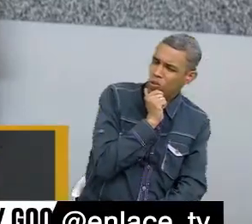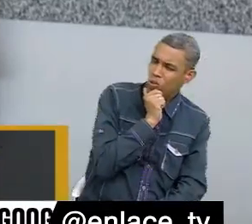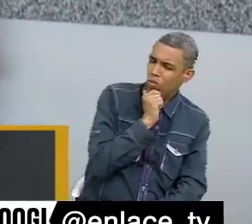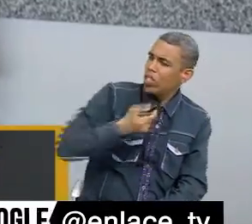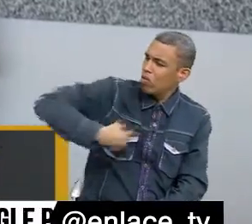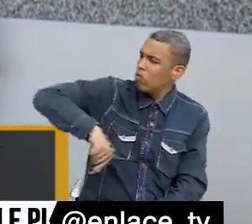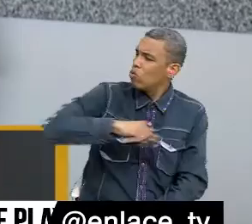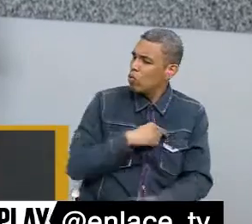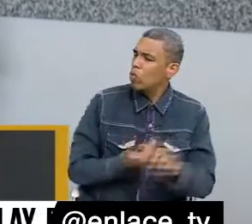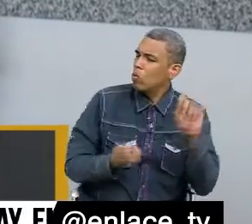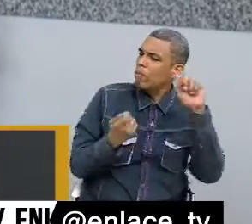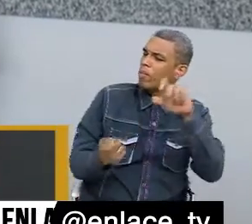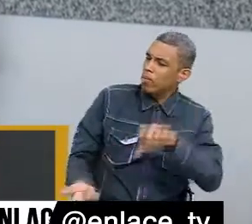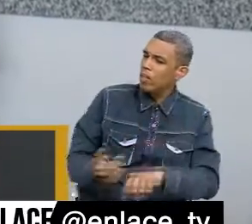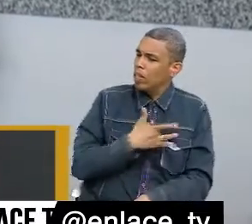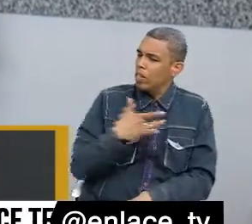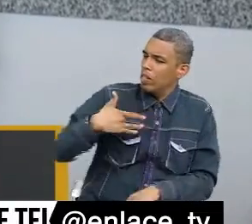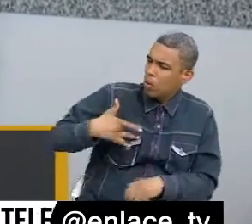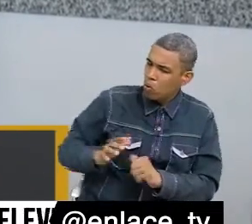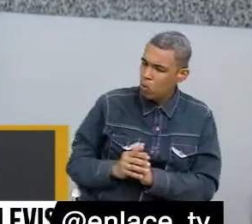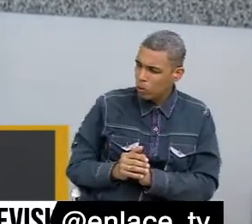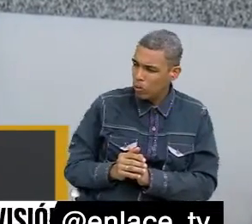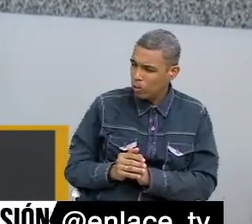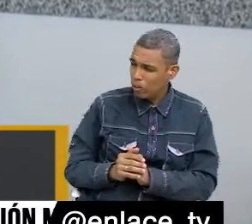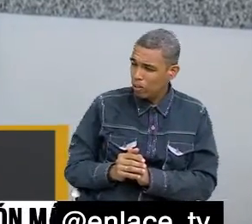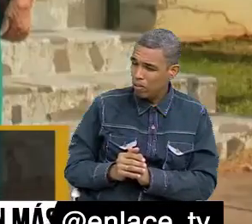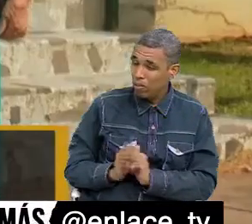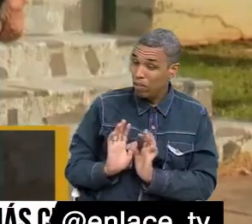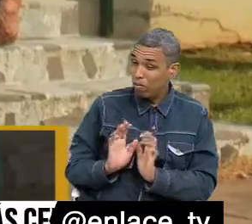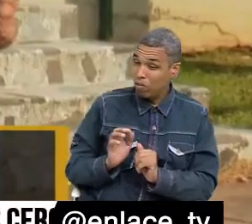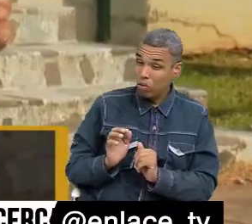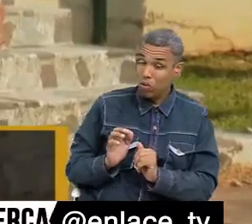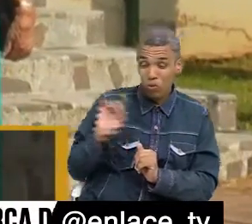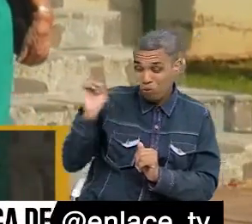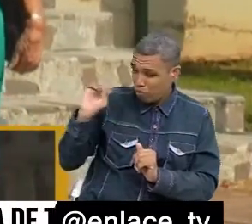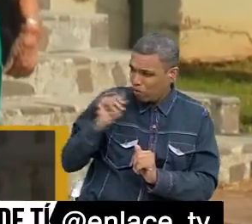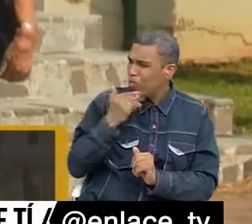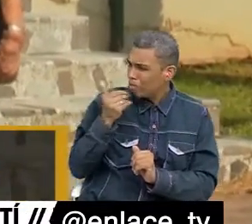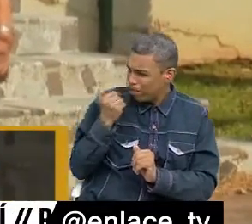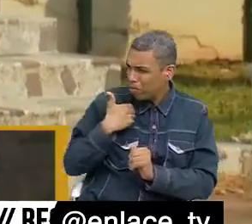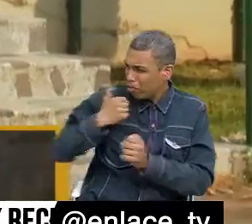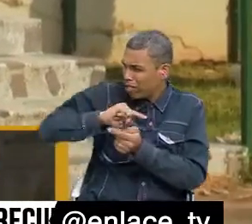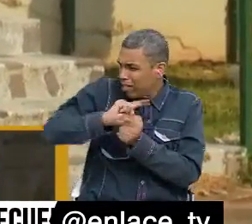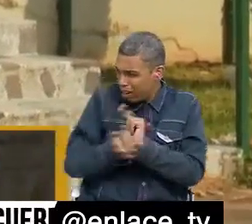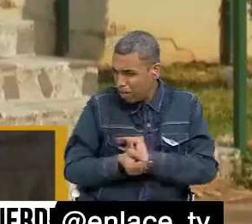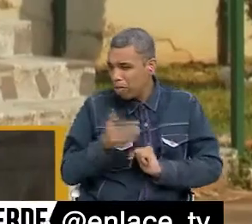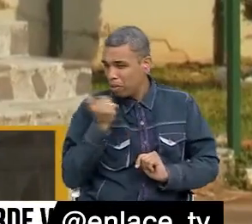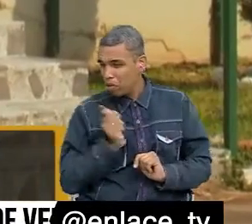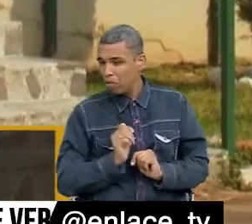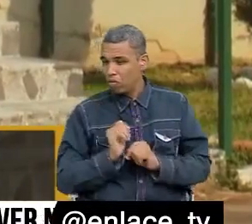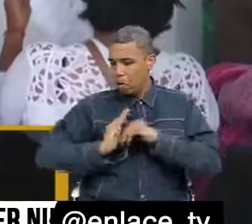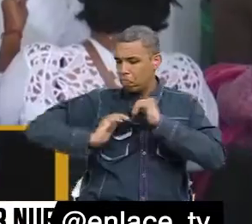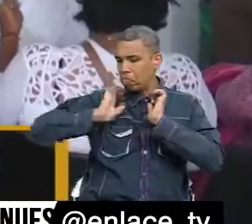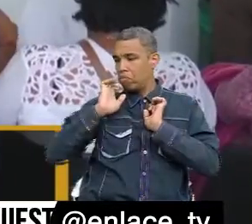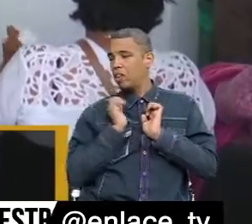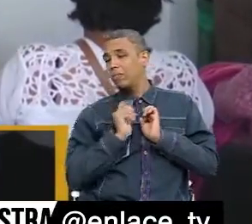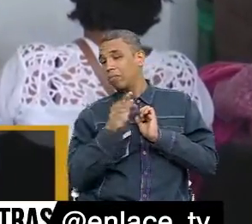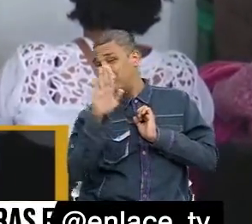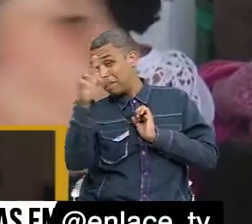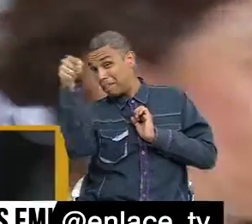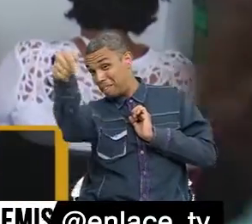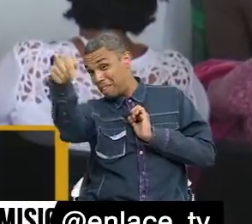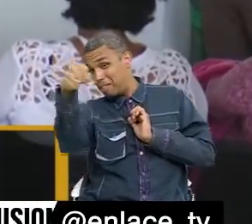O sea que los manejos, los dineros ya no se han manejado directamente por Ecopetrol, sino por una EPS que entraría a reducir los medicamentos y los